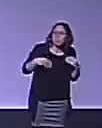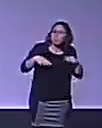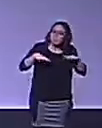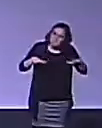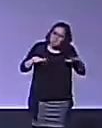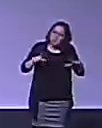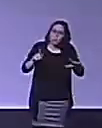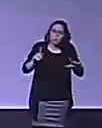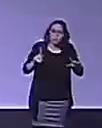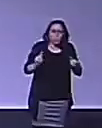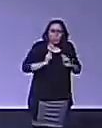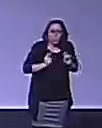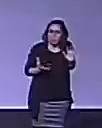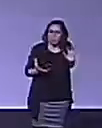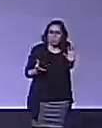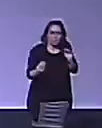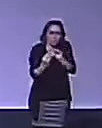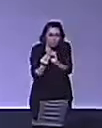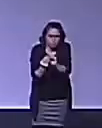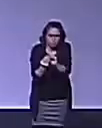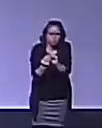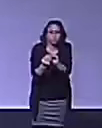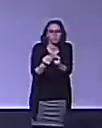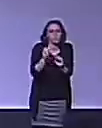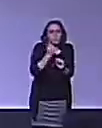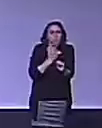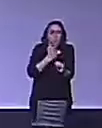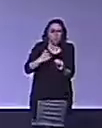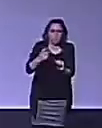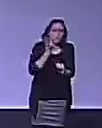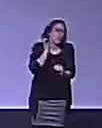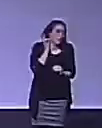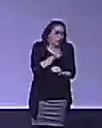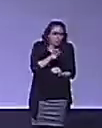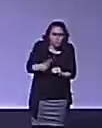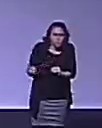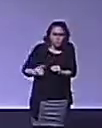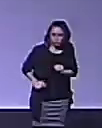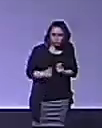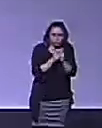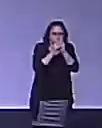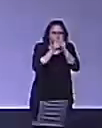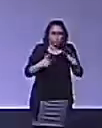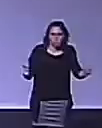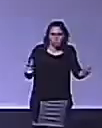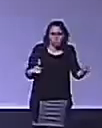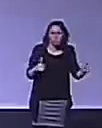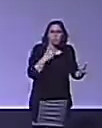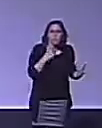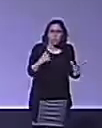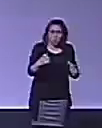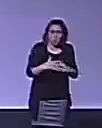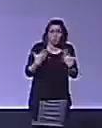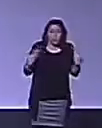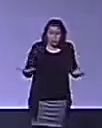se multiplicara, ¿no? Y desde el punto de vista del papel que puede hacer el deporte en esa batalla de